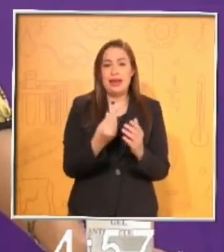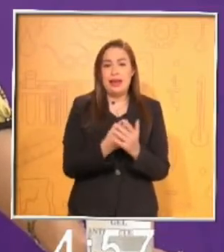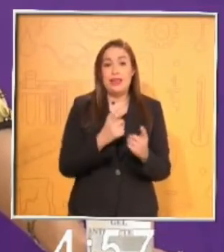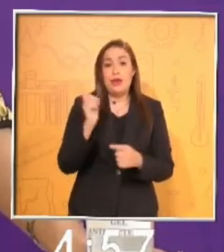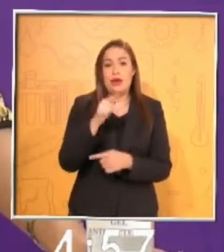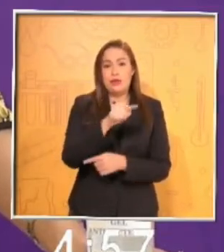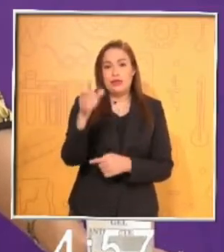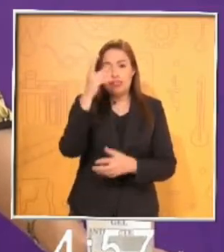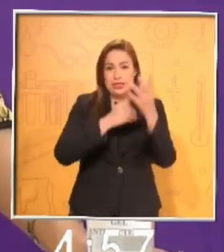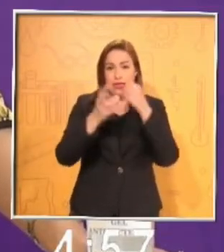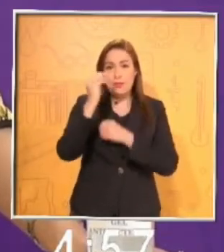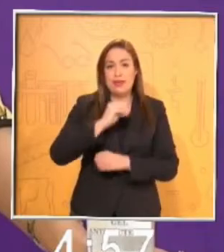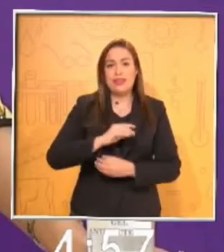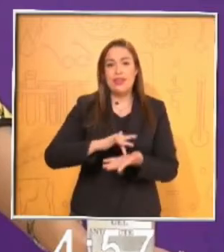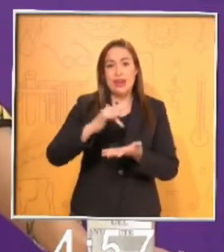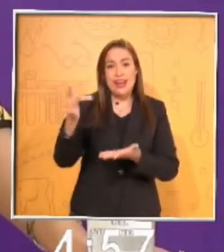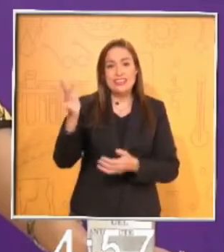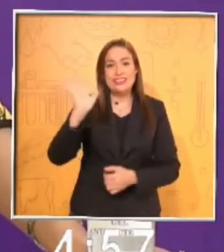lot. Goodbye.